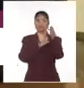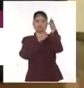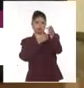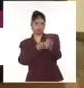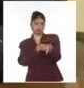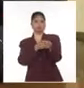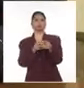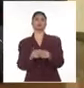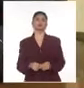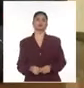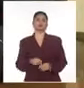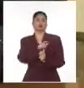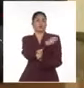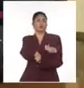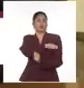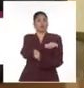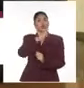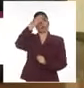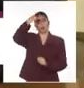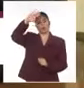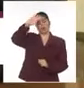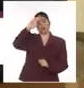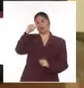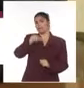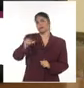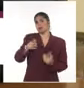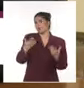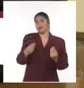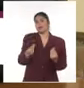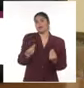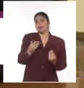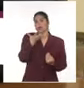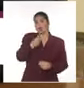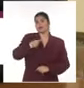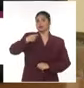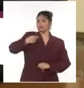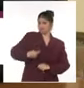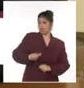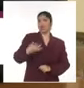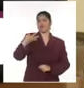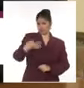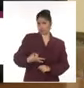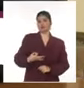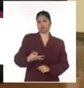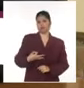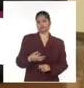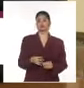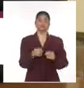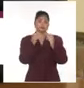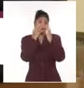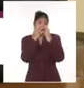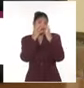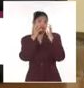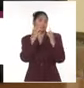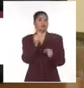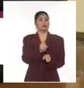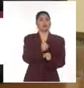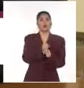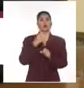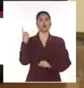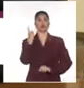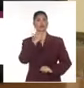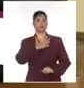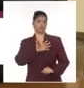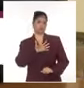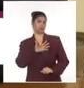tiene un alto sentido de justicia y yo creo que es esencial, es un elemento importante colocar